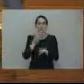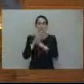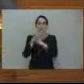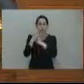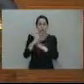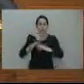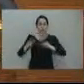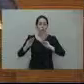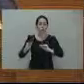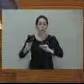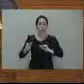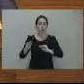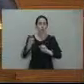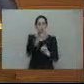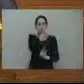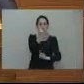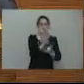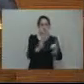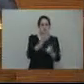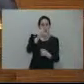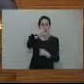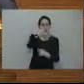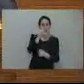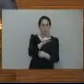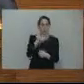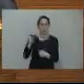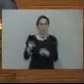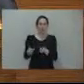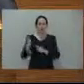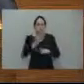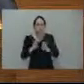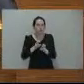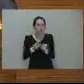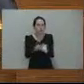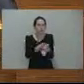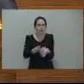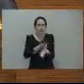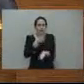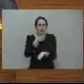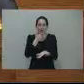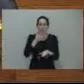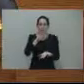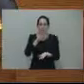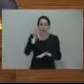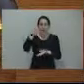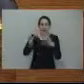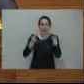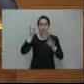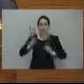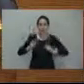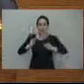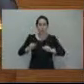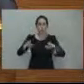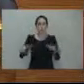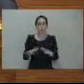reducción presupuestaria como la actual son muy necesarios y muy importantes para sostener una actividad social,